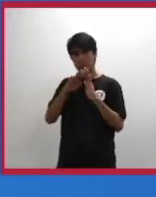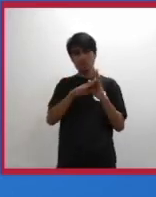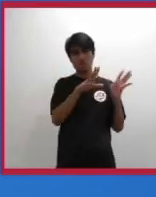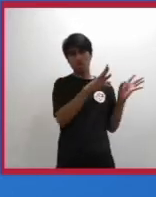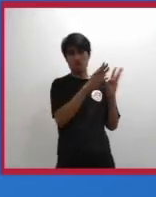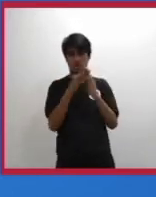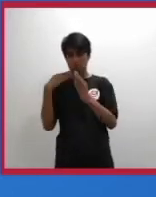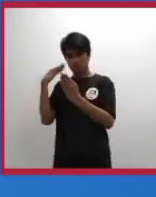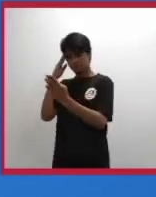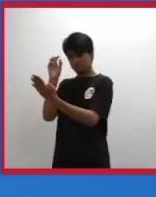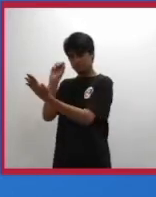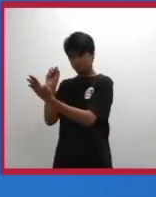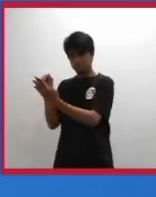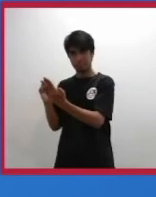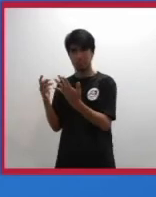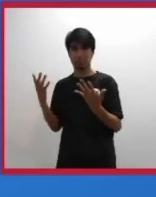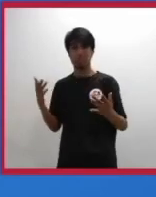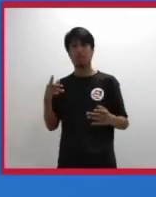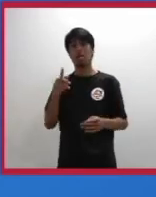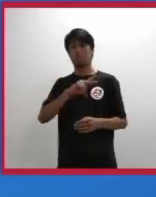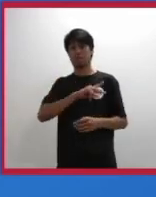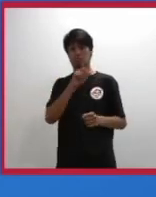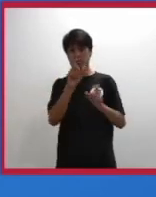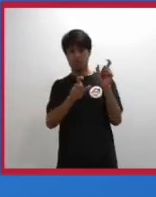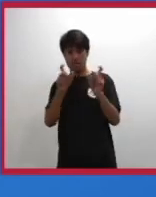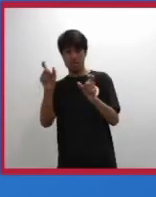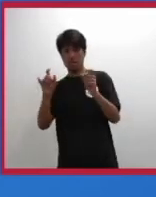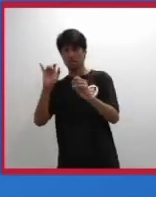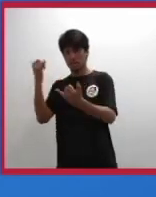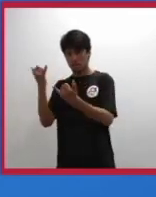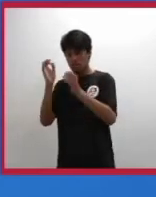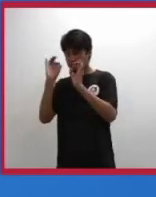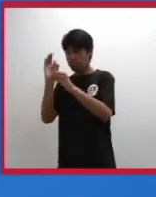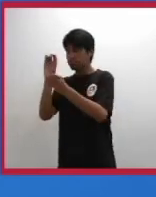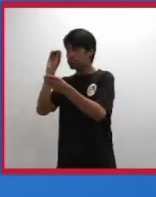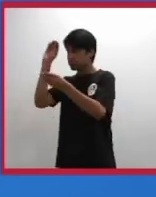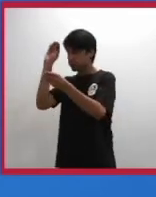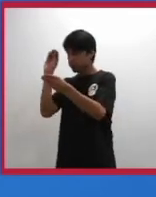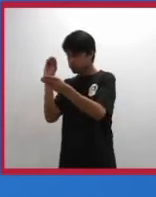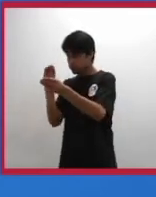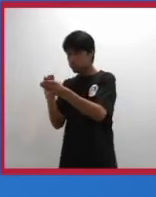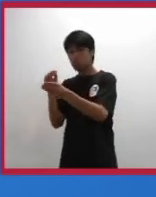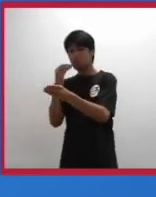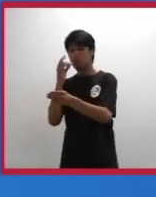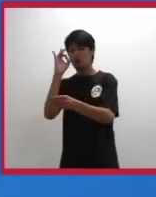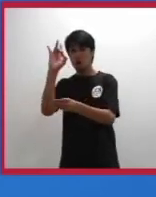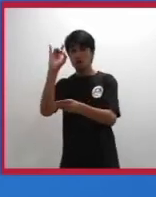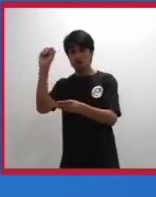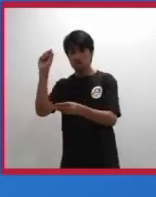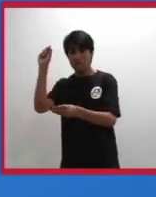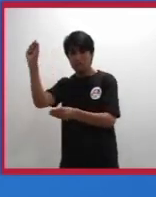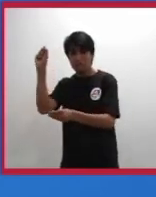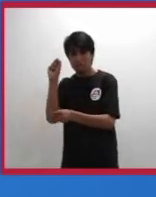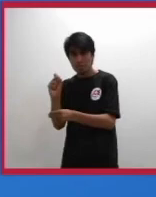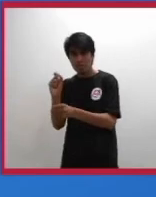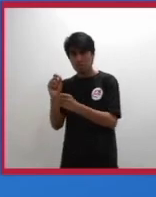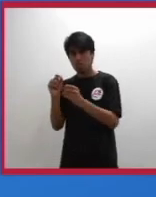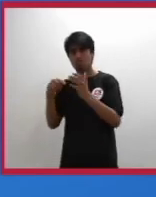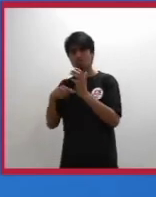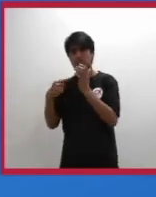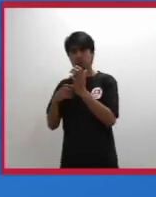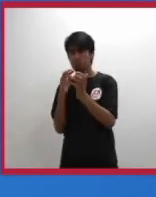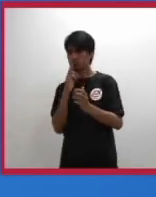acá. A las personas que hayan completado el cuestionario y superado el 80%